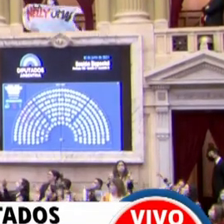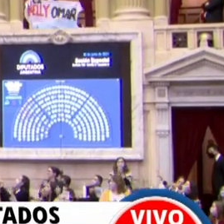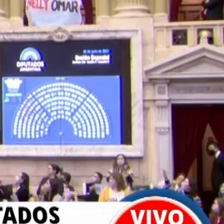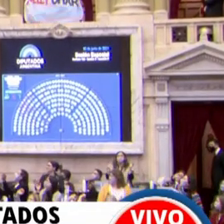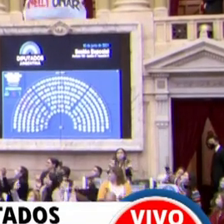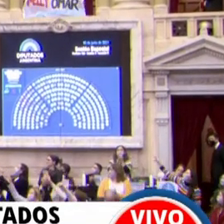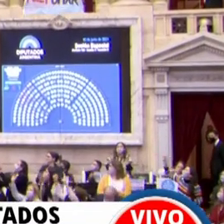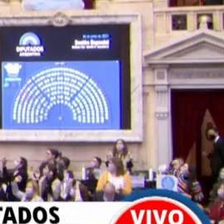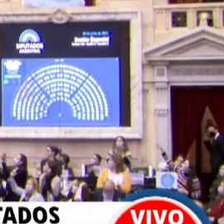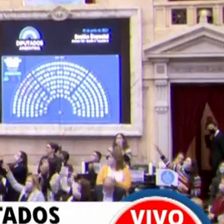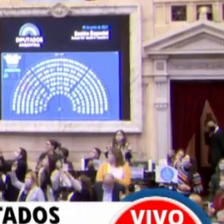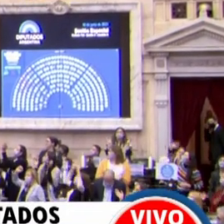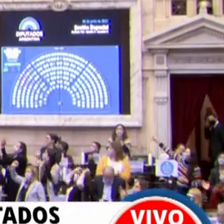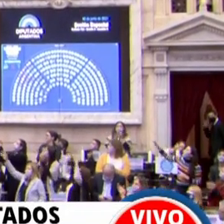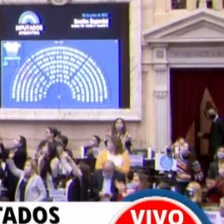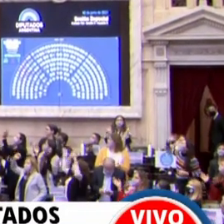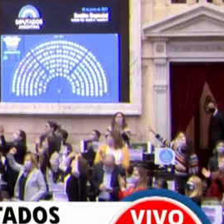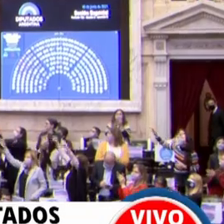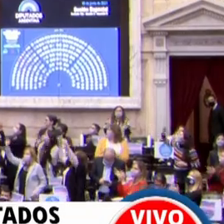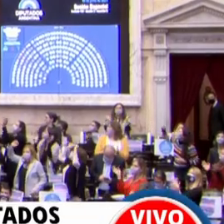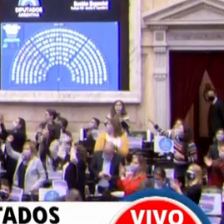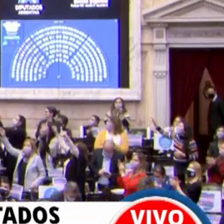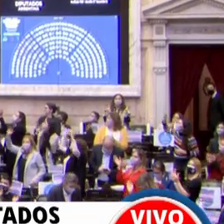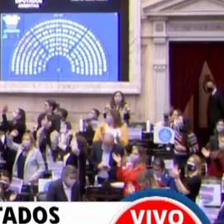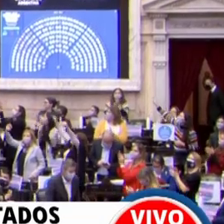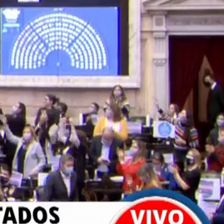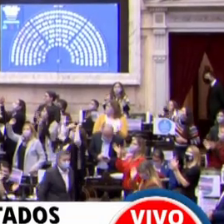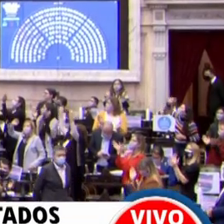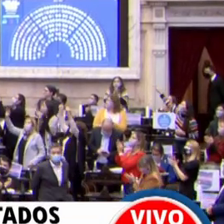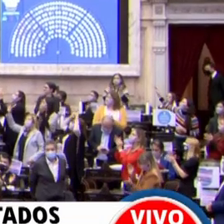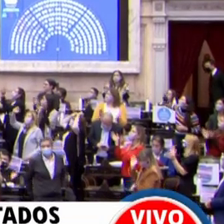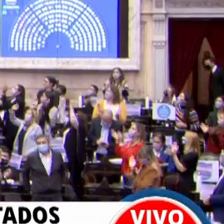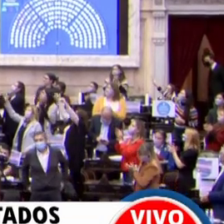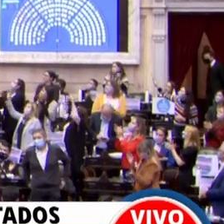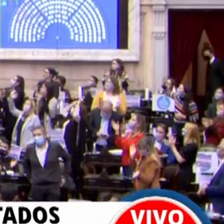no se adentra todas y todos a que no nos extinción de sales también